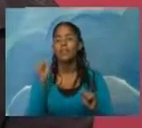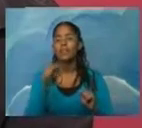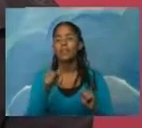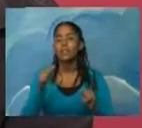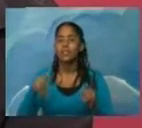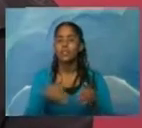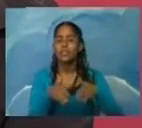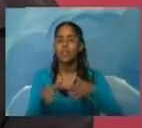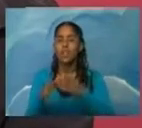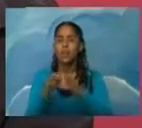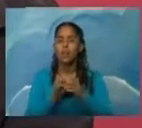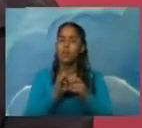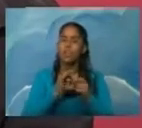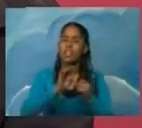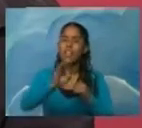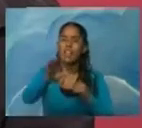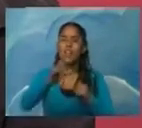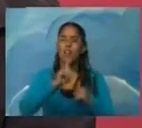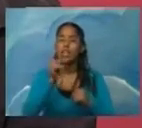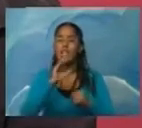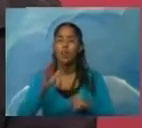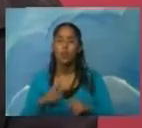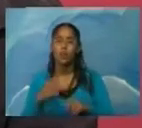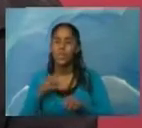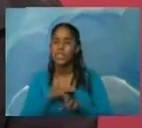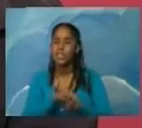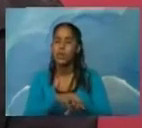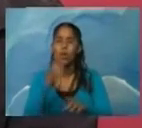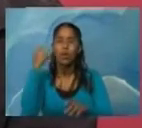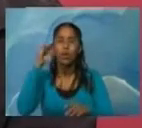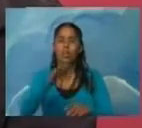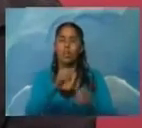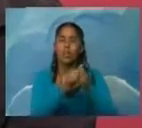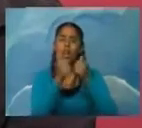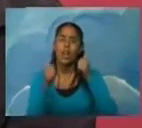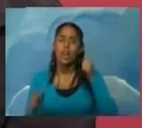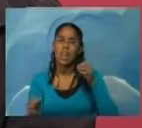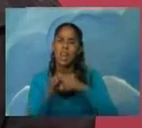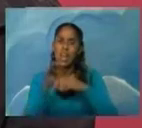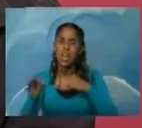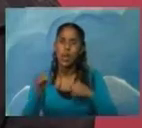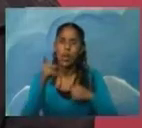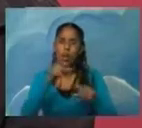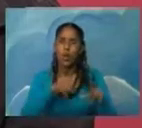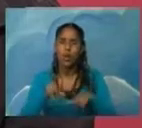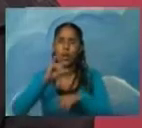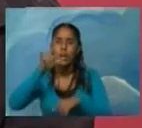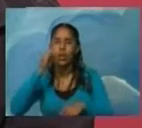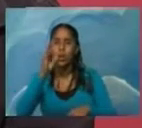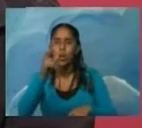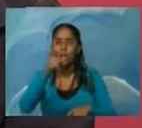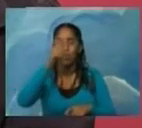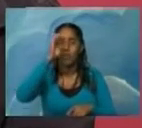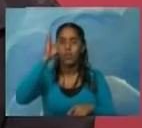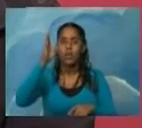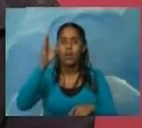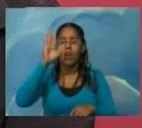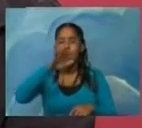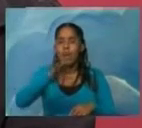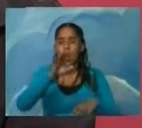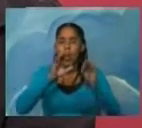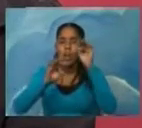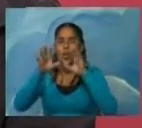camino fuere tan largo que no puedes llevarlo por estar lejos de ti, el lugar que Jehová tu Dios hubiere